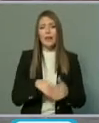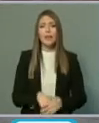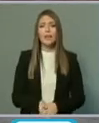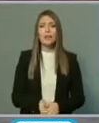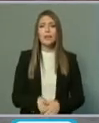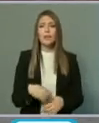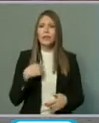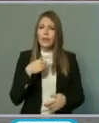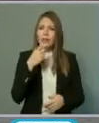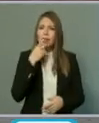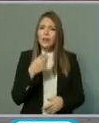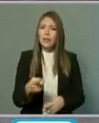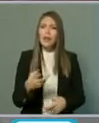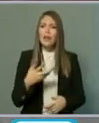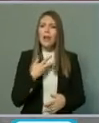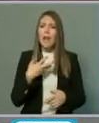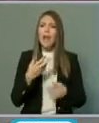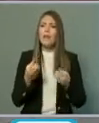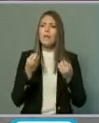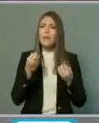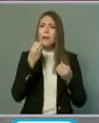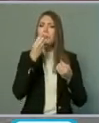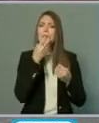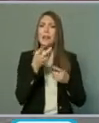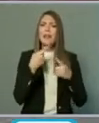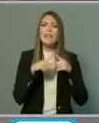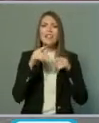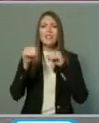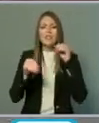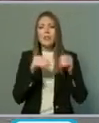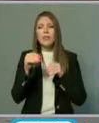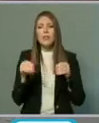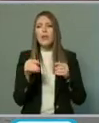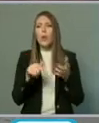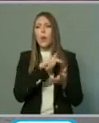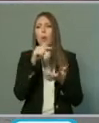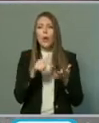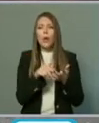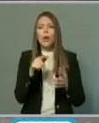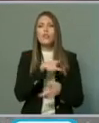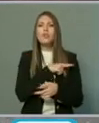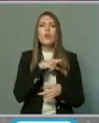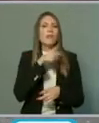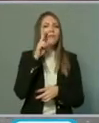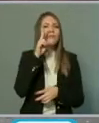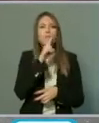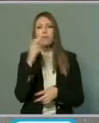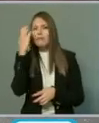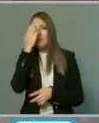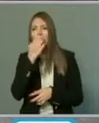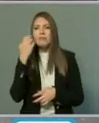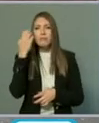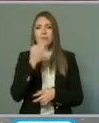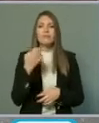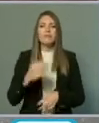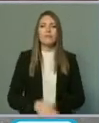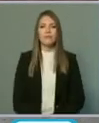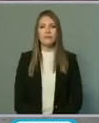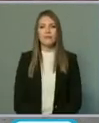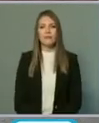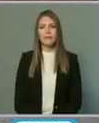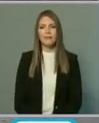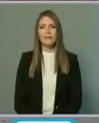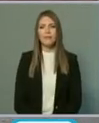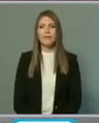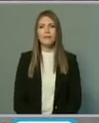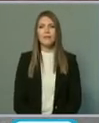Le digo, hay grandes artesanos en los barrios, nada más échele un ojito. ¡Ay, ay, ay!